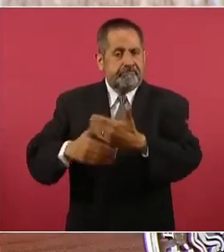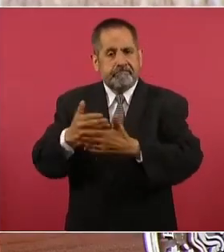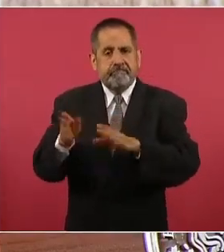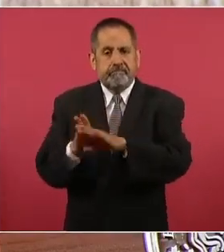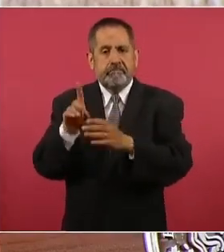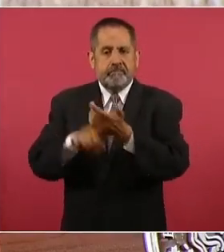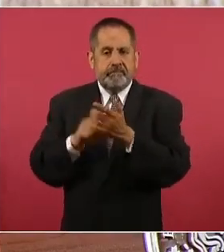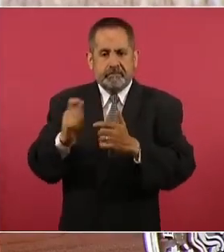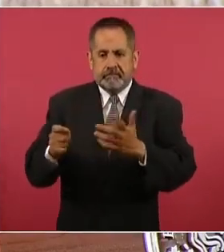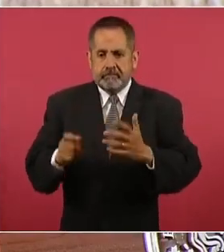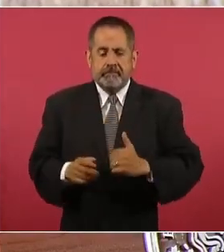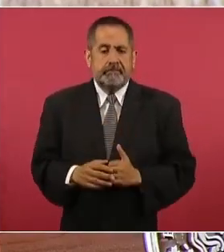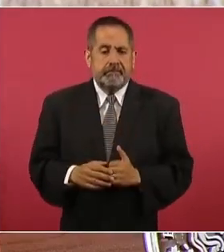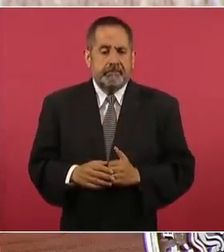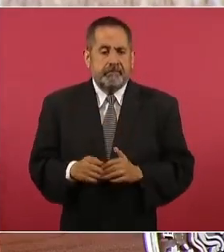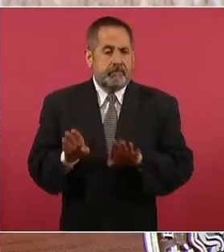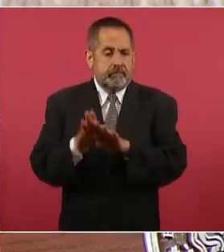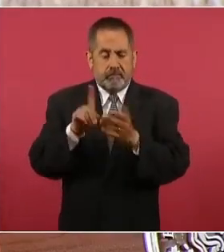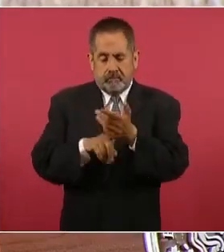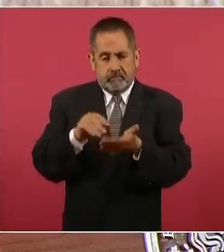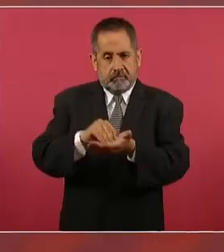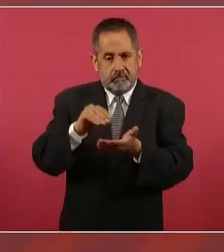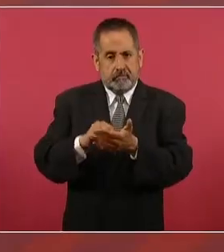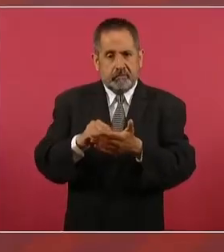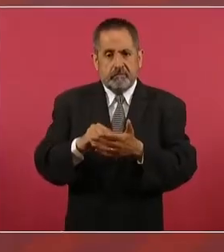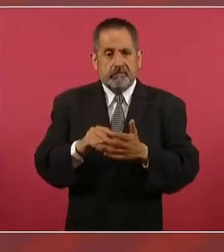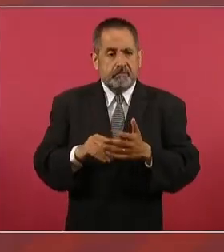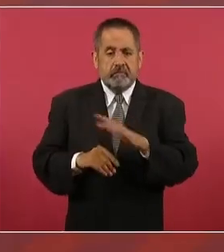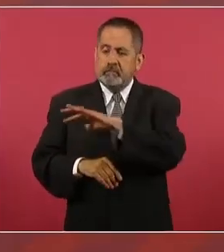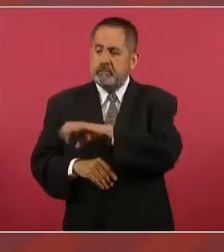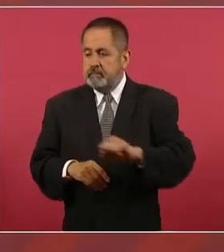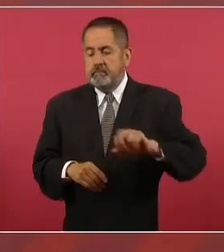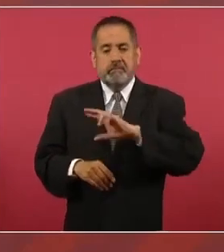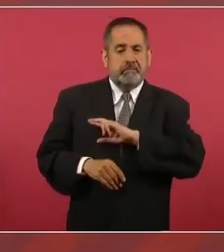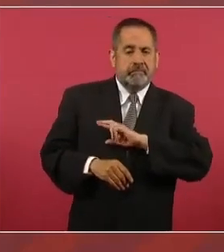se continúe con la política privatizadora